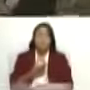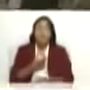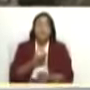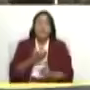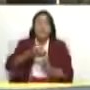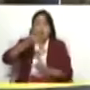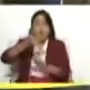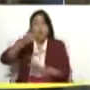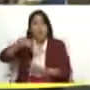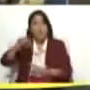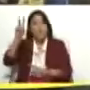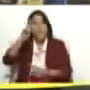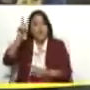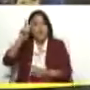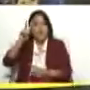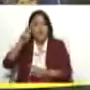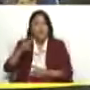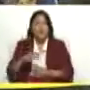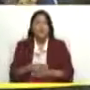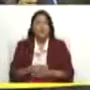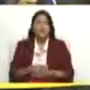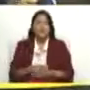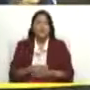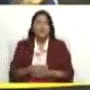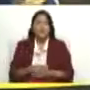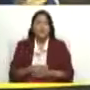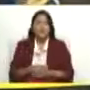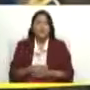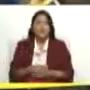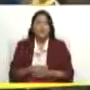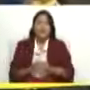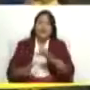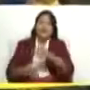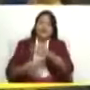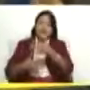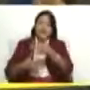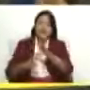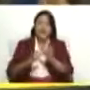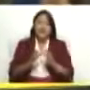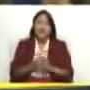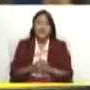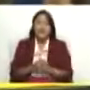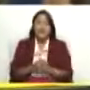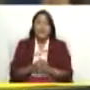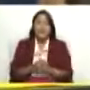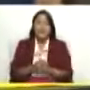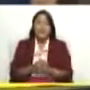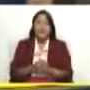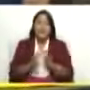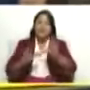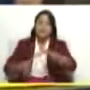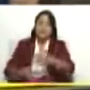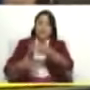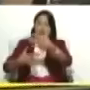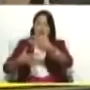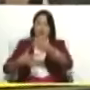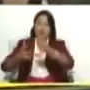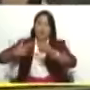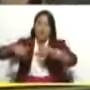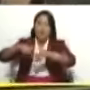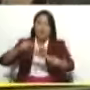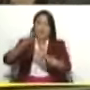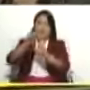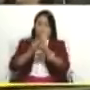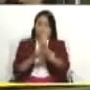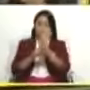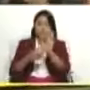Venezuela le trajo al país quedando en el dé noveno quedando Mejor dicho en el décimo lugar del medallero